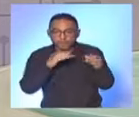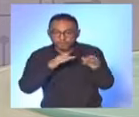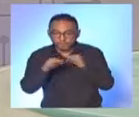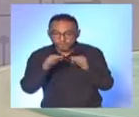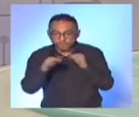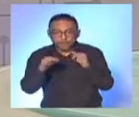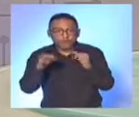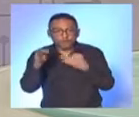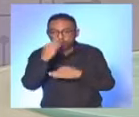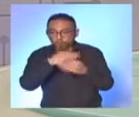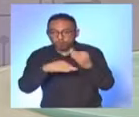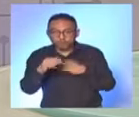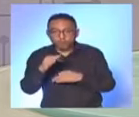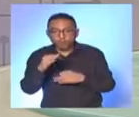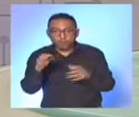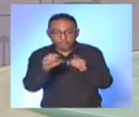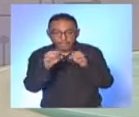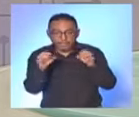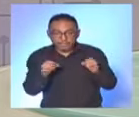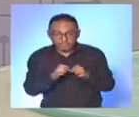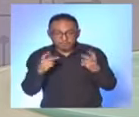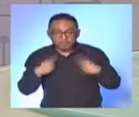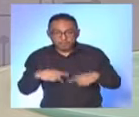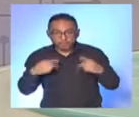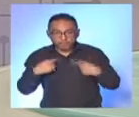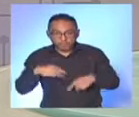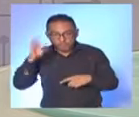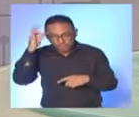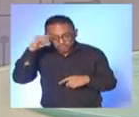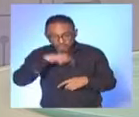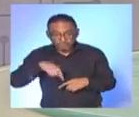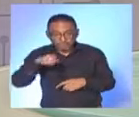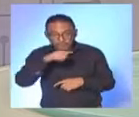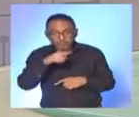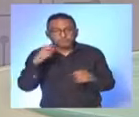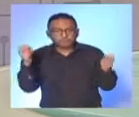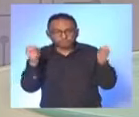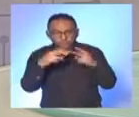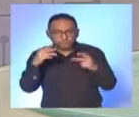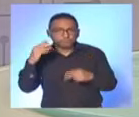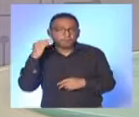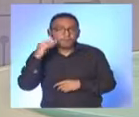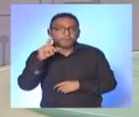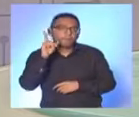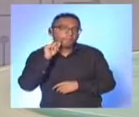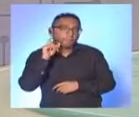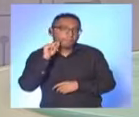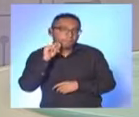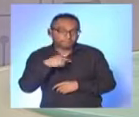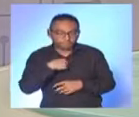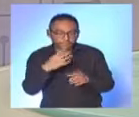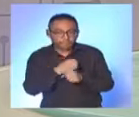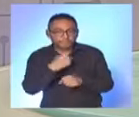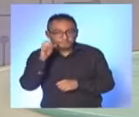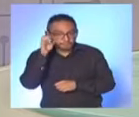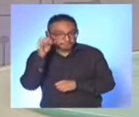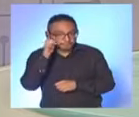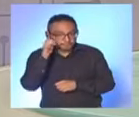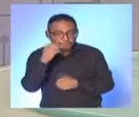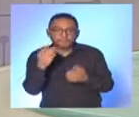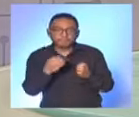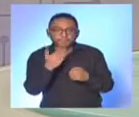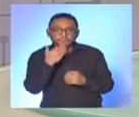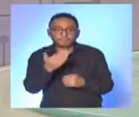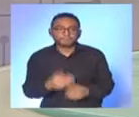hace posible el equipo de trabajo que hace posible este espacio informativo. Nos vemos y nos escuchamos el día de mañana. Mi nombre es Eric Serpa. Pásela